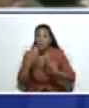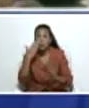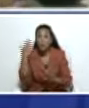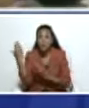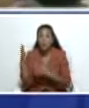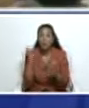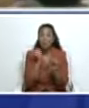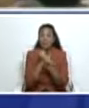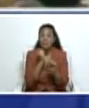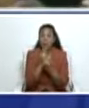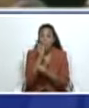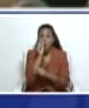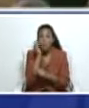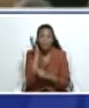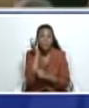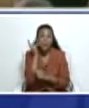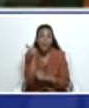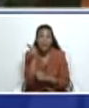de trabajadores.